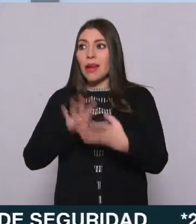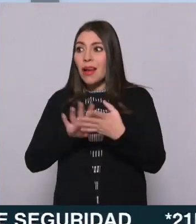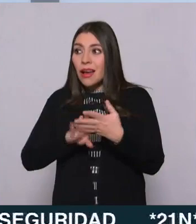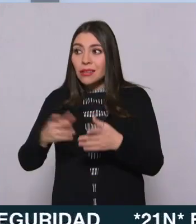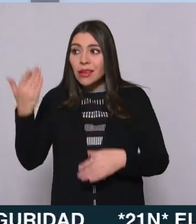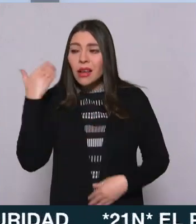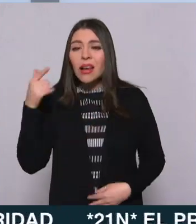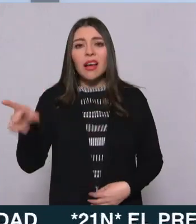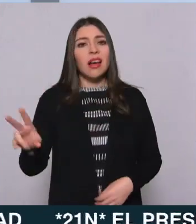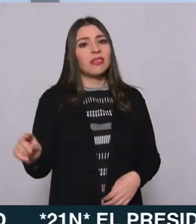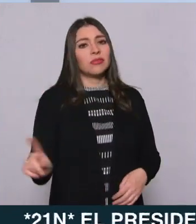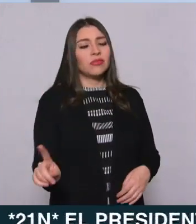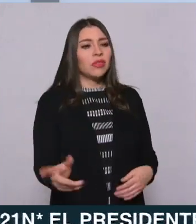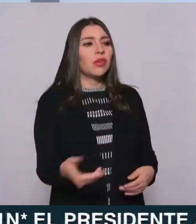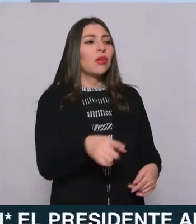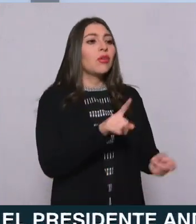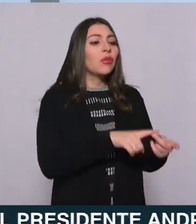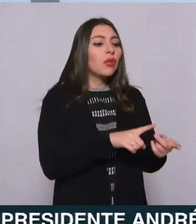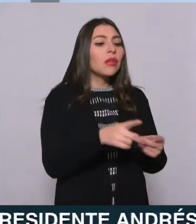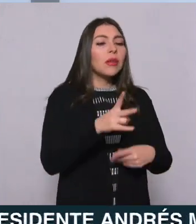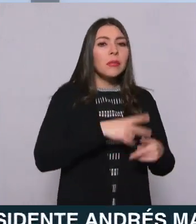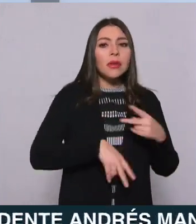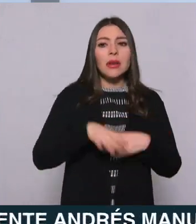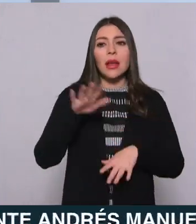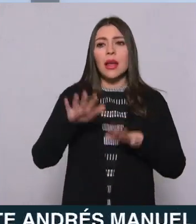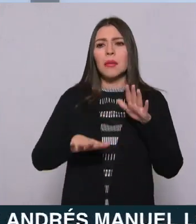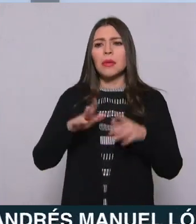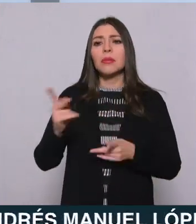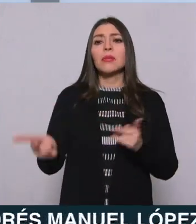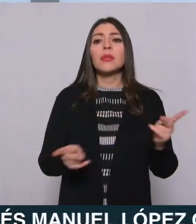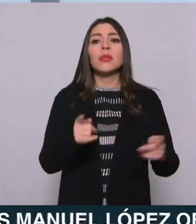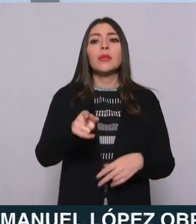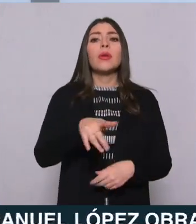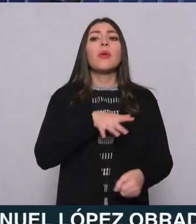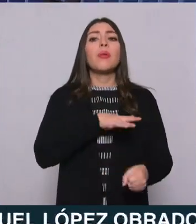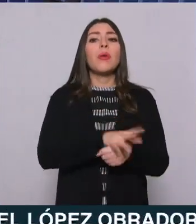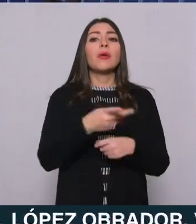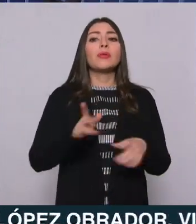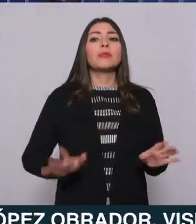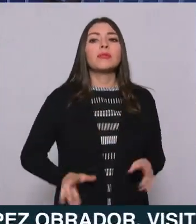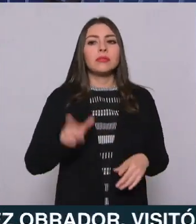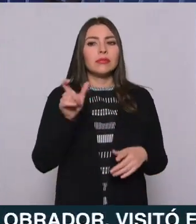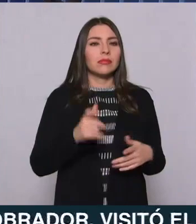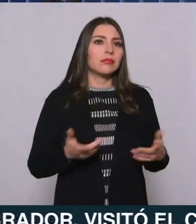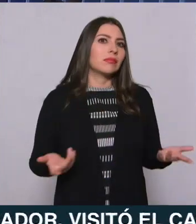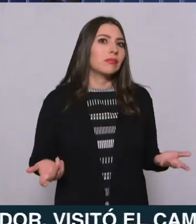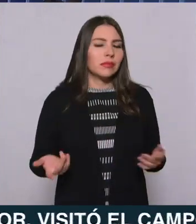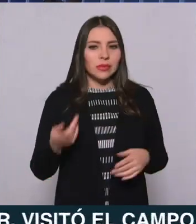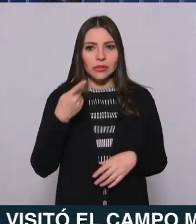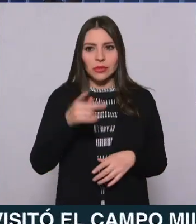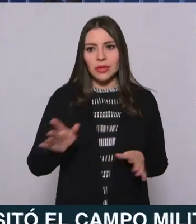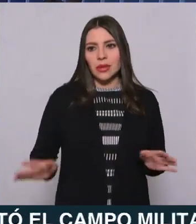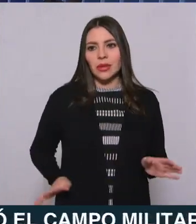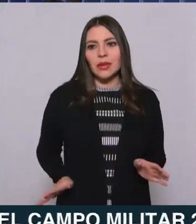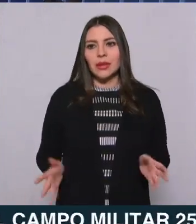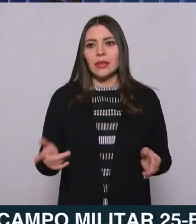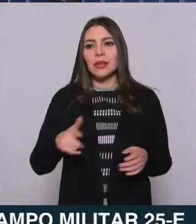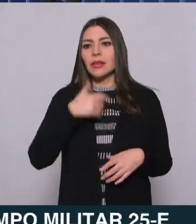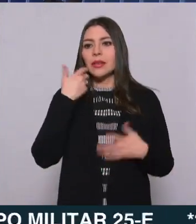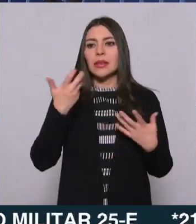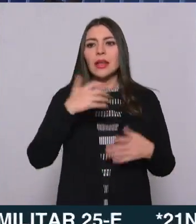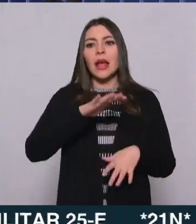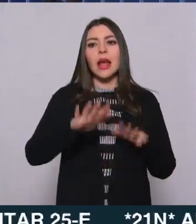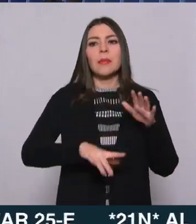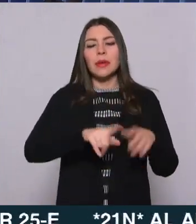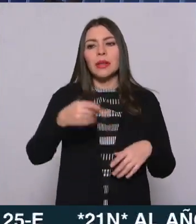de dónde vienen, hay muchos que luego te preguntan, ¿y cuál es el perfil de ellos? Y yo, bueno, pues el perfil es lo que buscan es